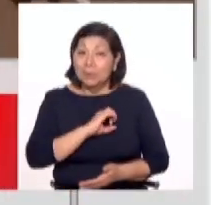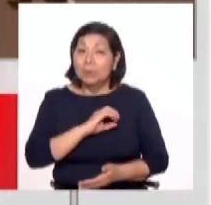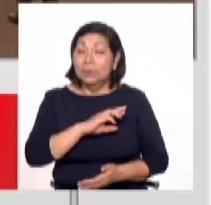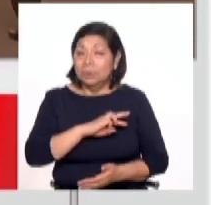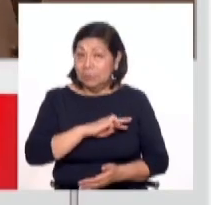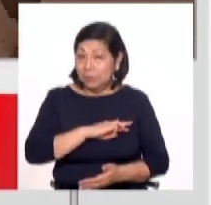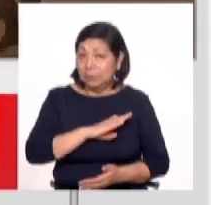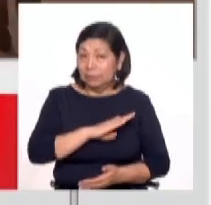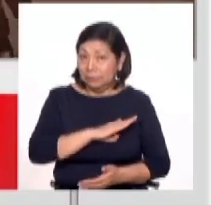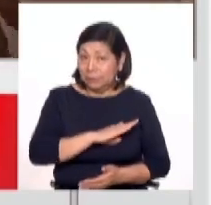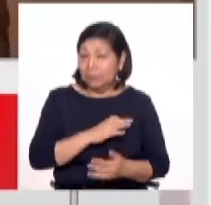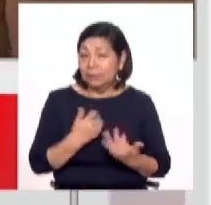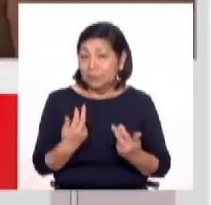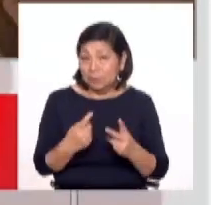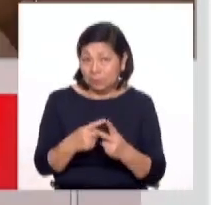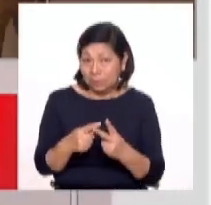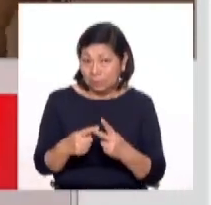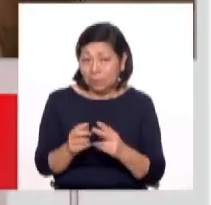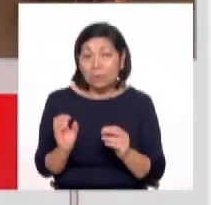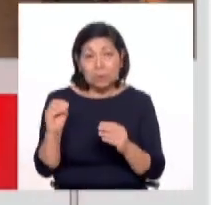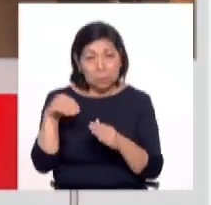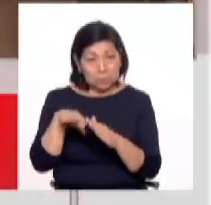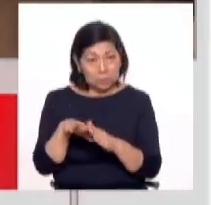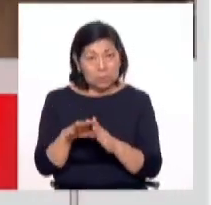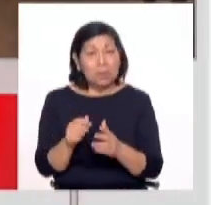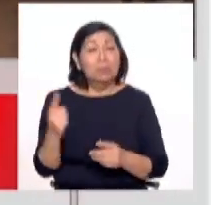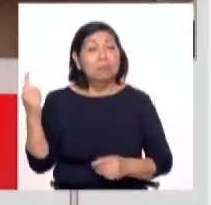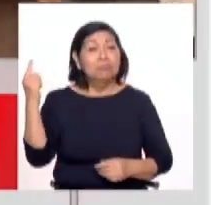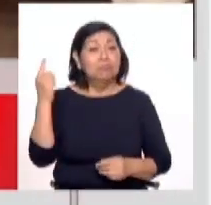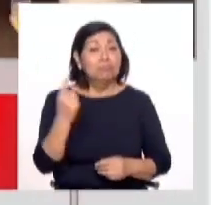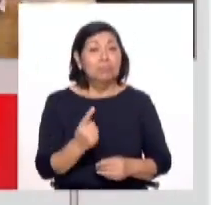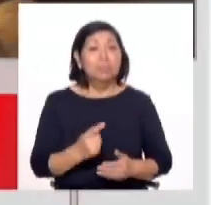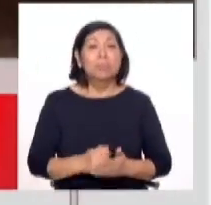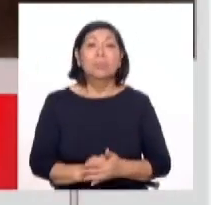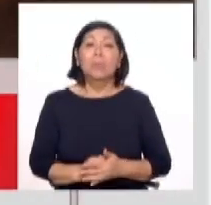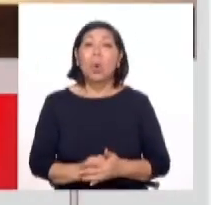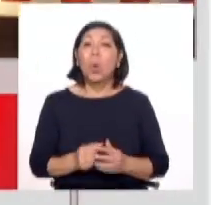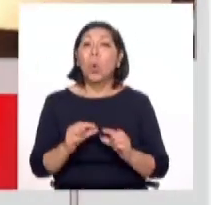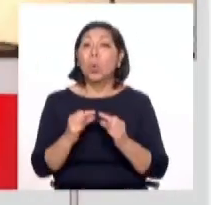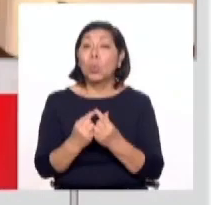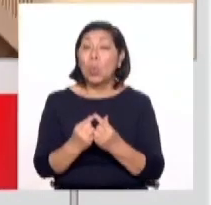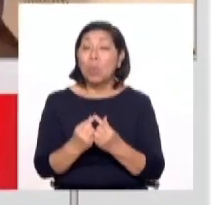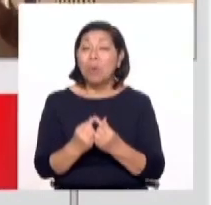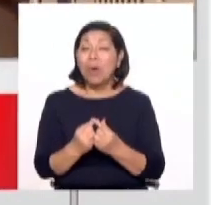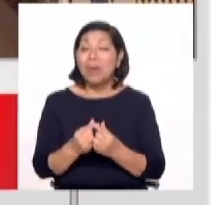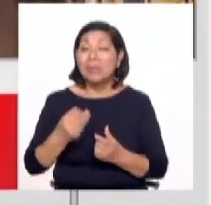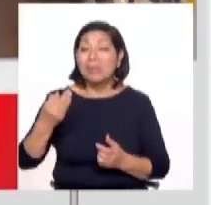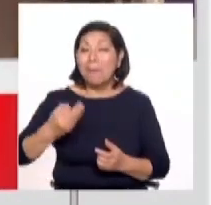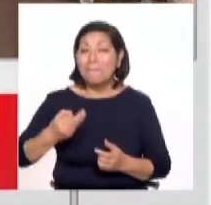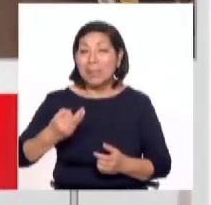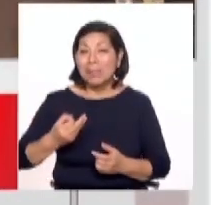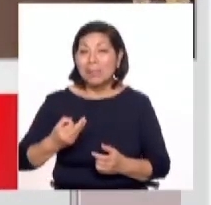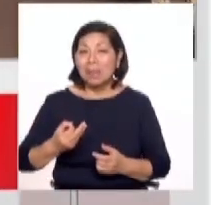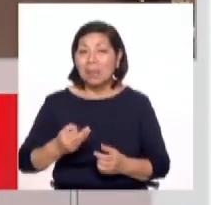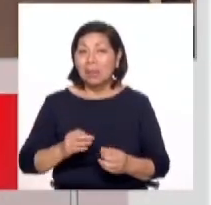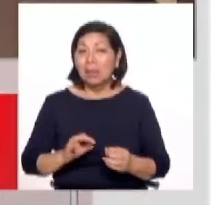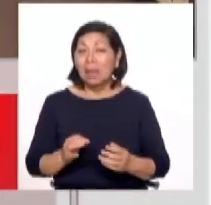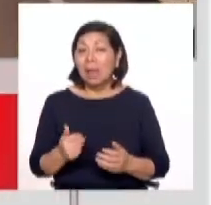que justamente se van a incluir acá la presencia del Grupo Especial contra el Crimen Organizado,